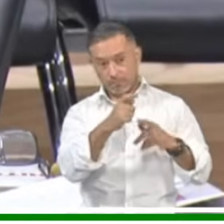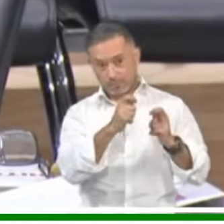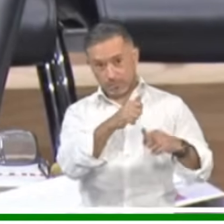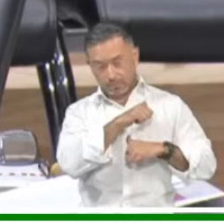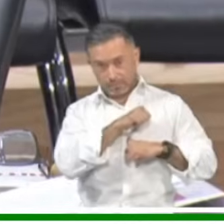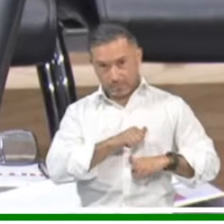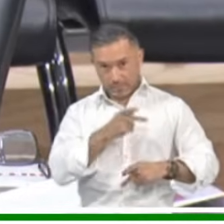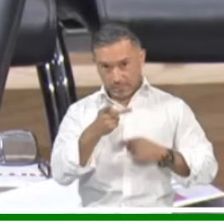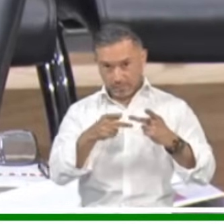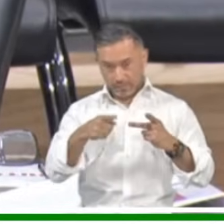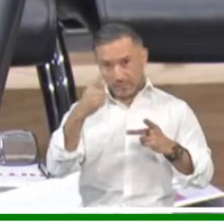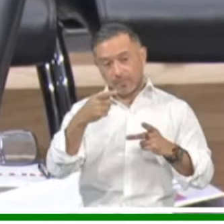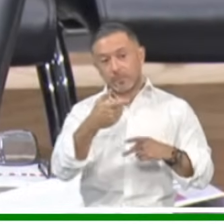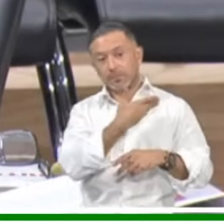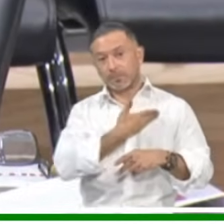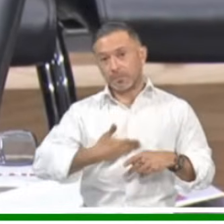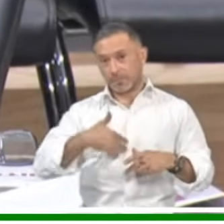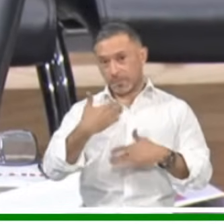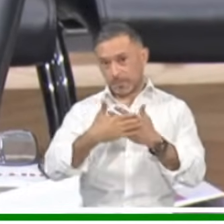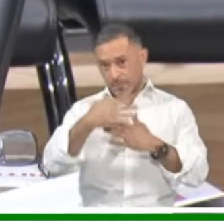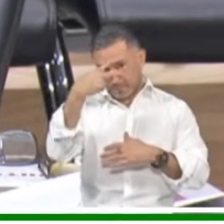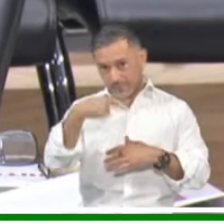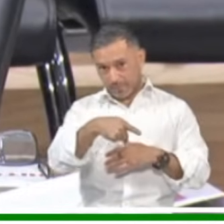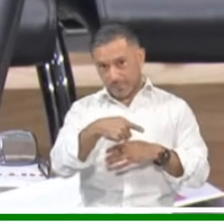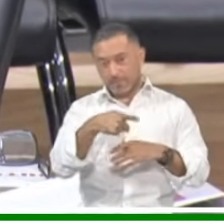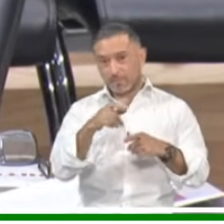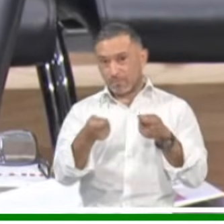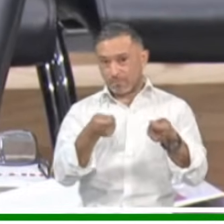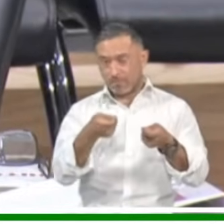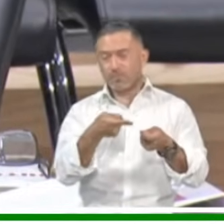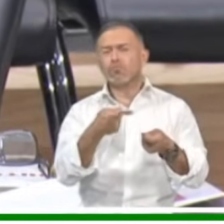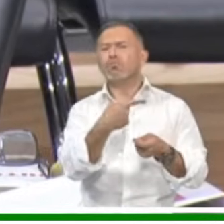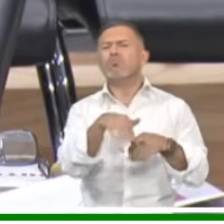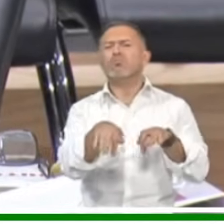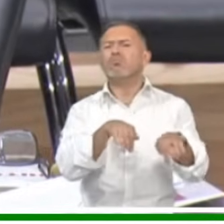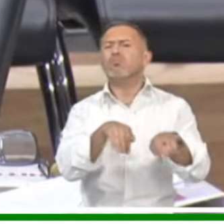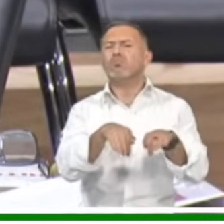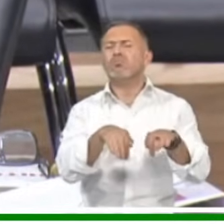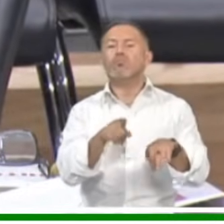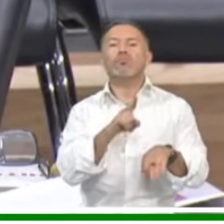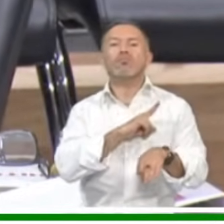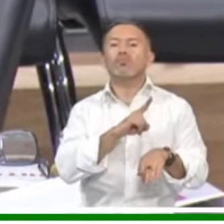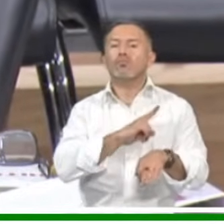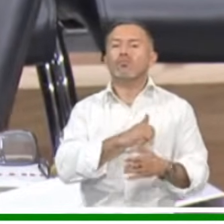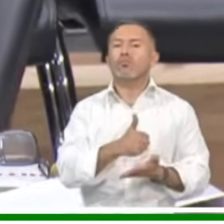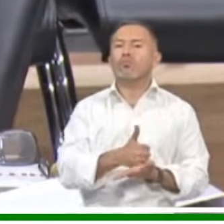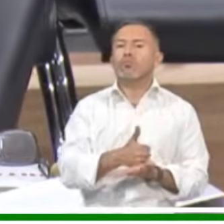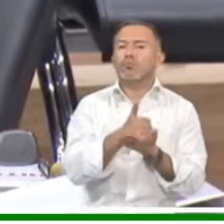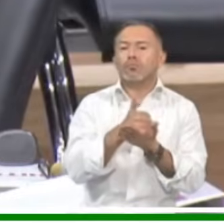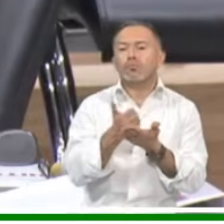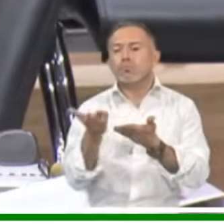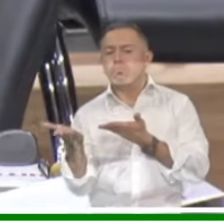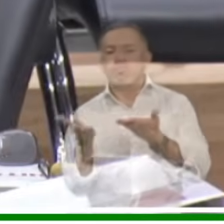los destinos de la patria, en este caso, y por lo tanto su función debe ser de coadyuvar y no de